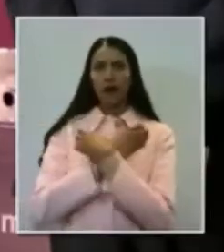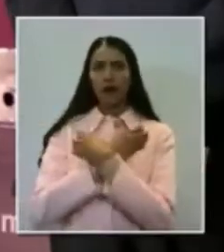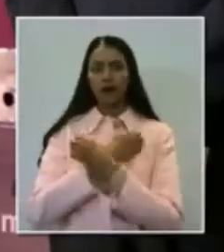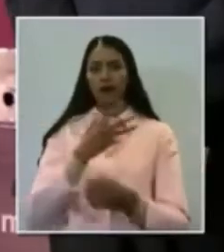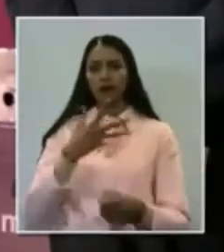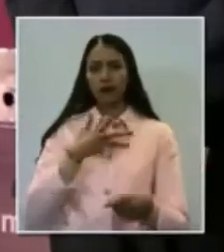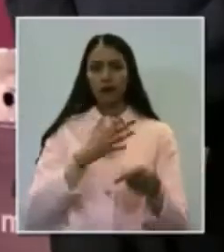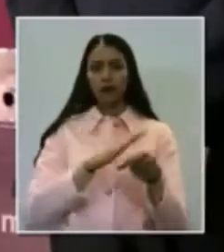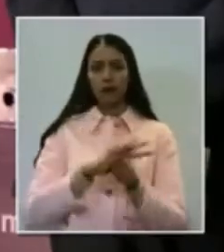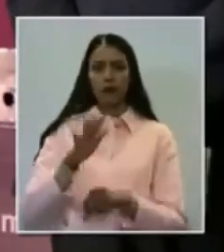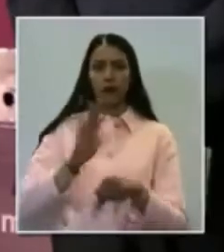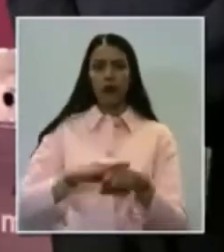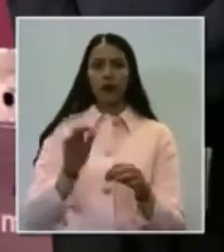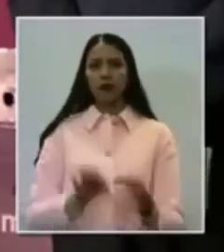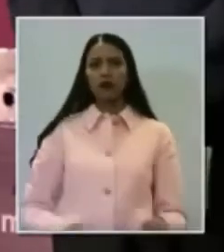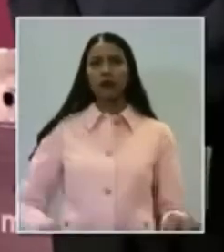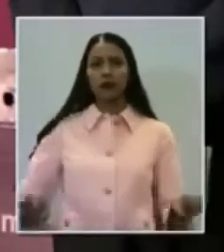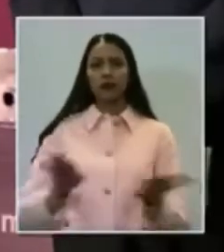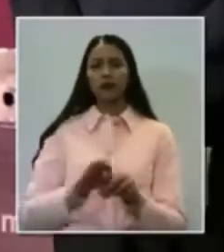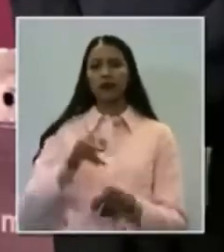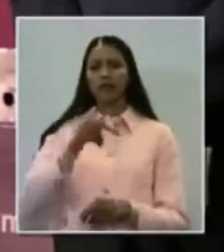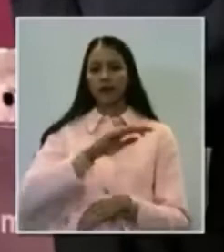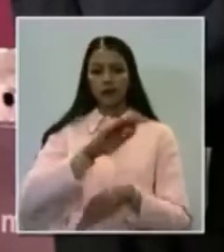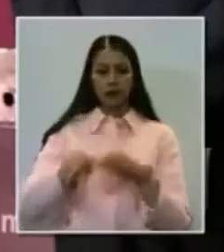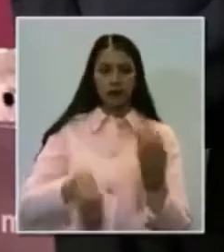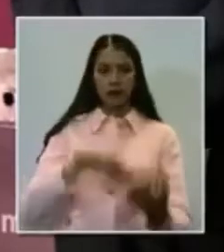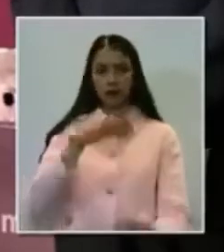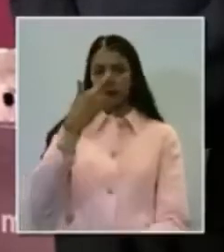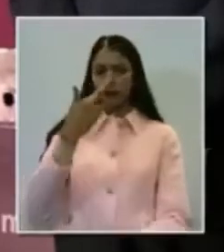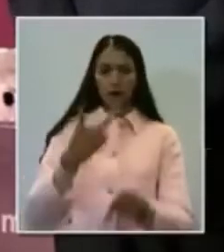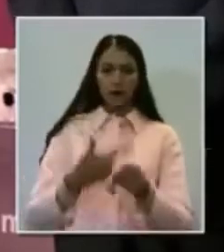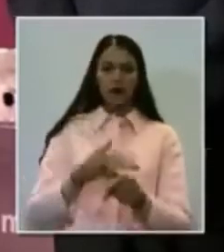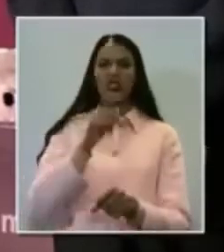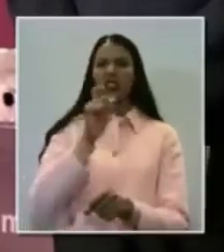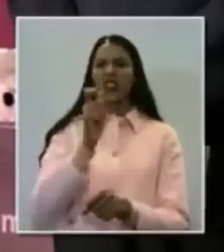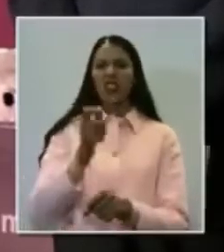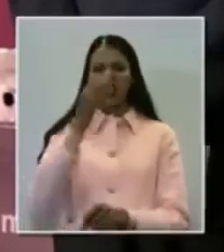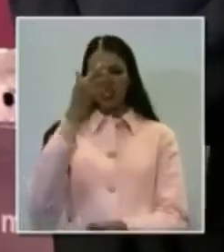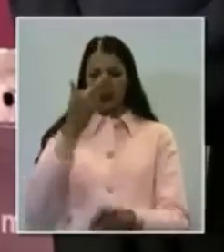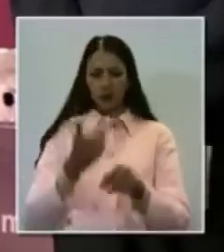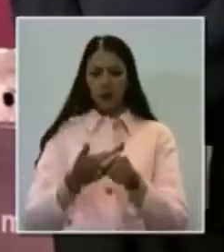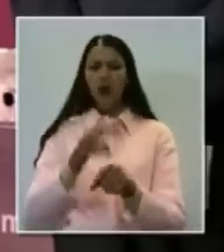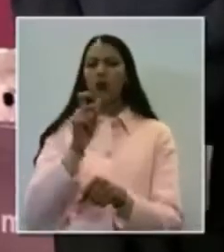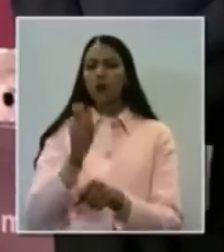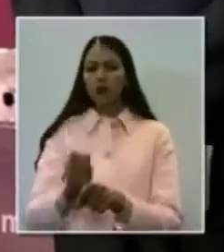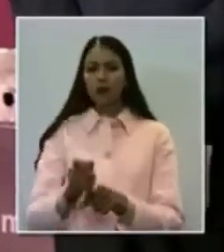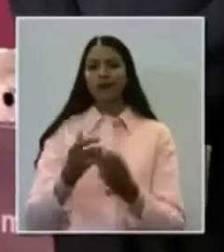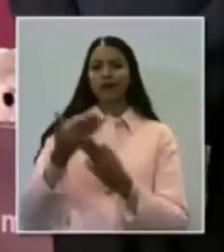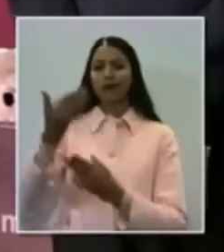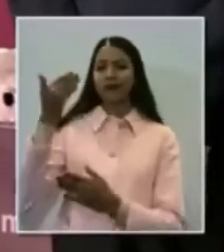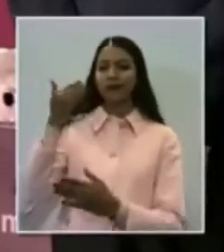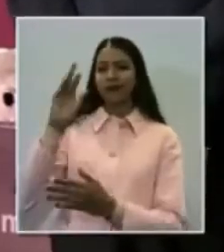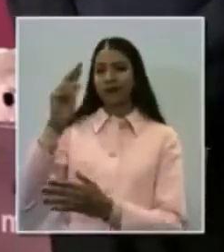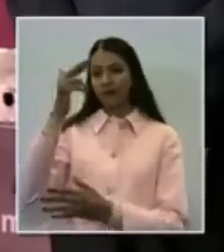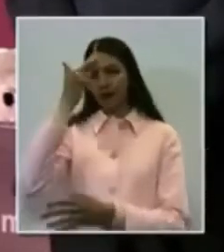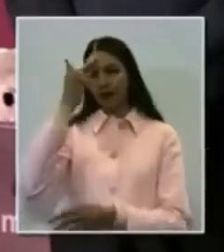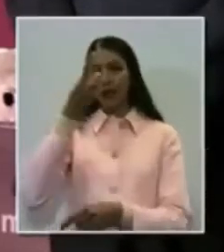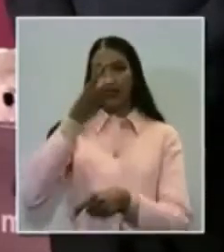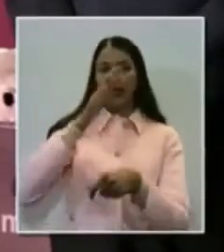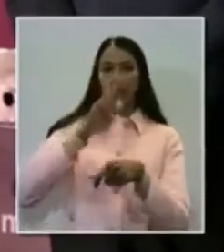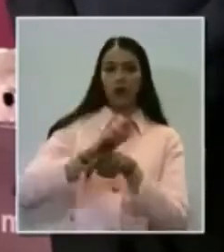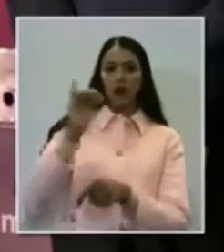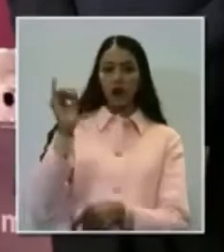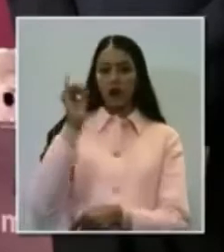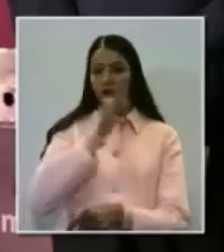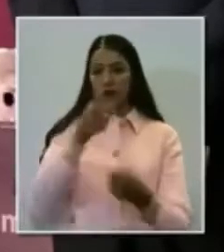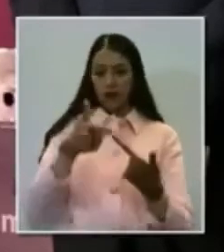tenemos a la estructura principal, pero todos somos responsables. ¿Qué quiere decir que todos somos responsables? Anteriormente, el director, jefes